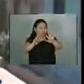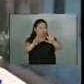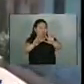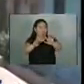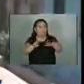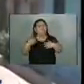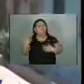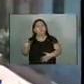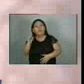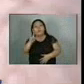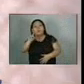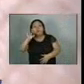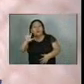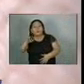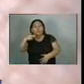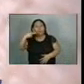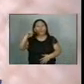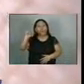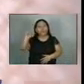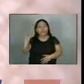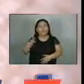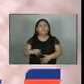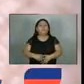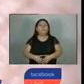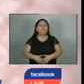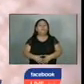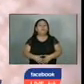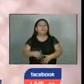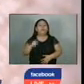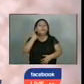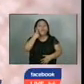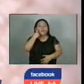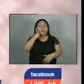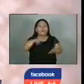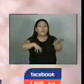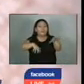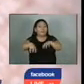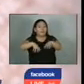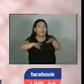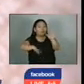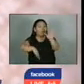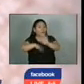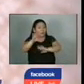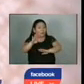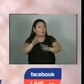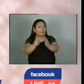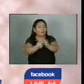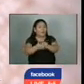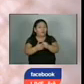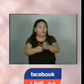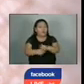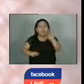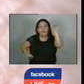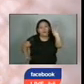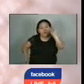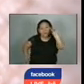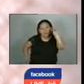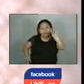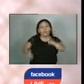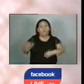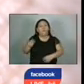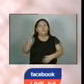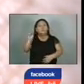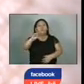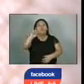y 15 de chikungunya. Los departamentos que reportan el mayor índice larvario son San Salvador con